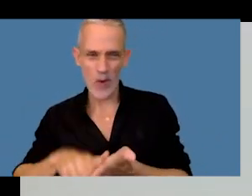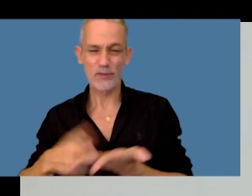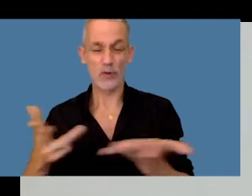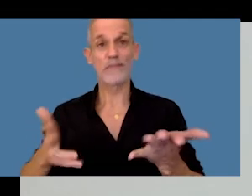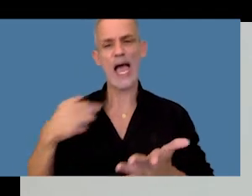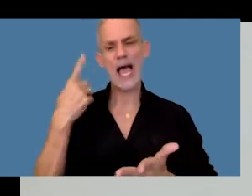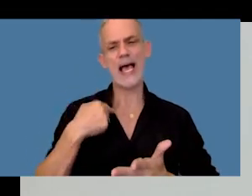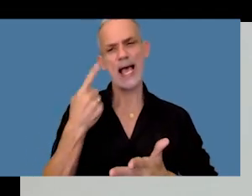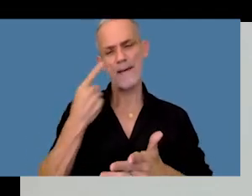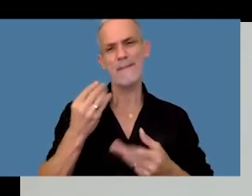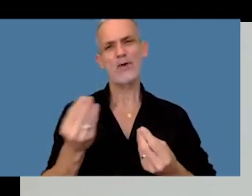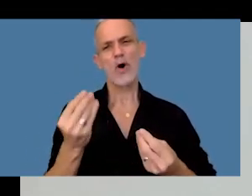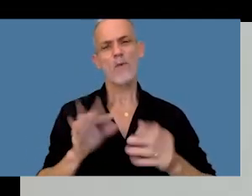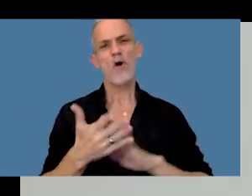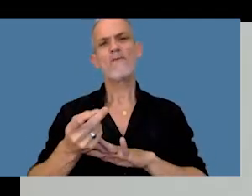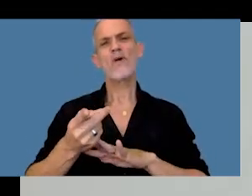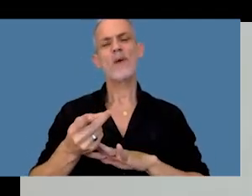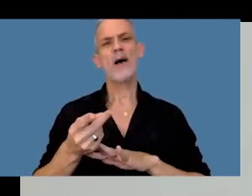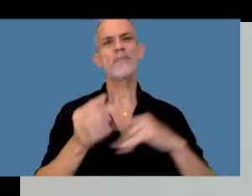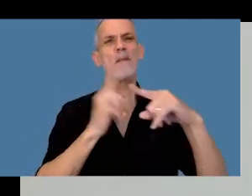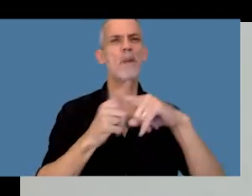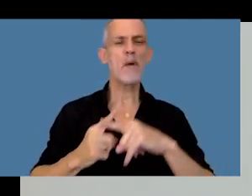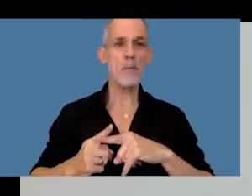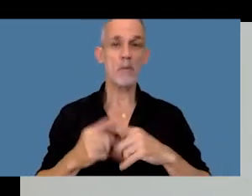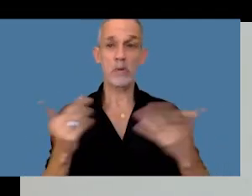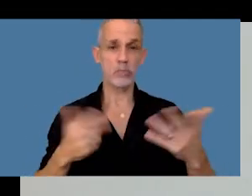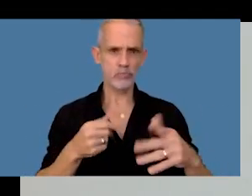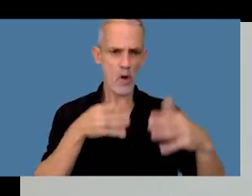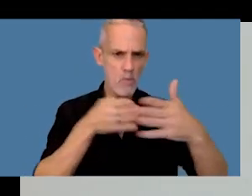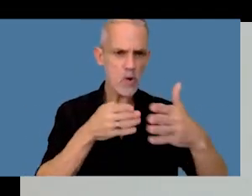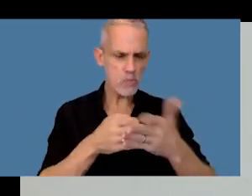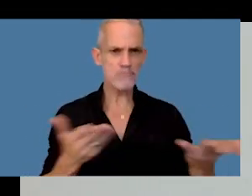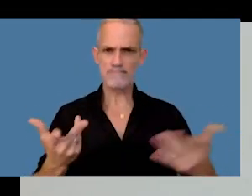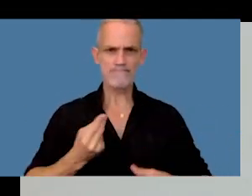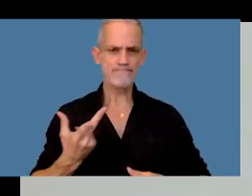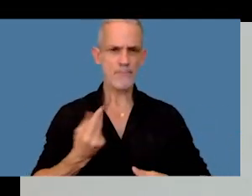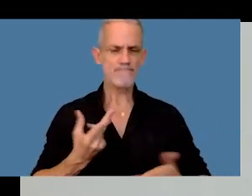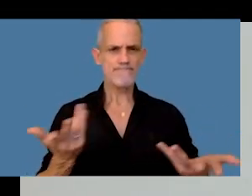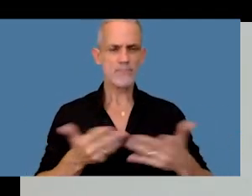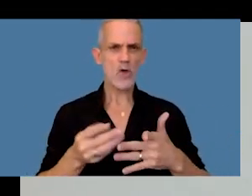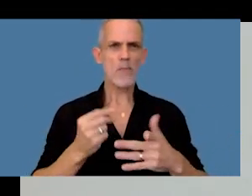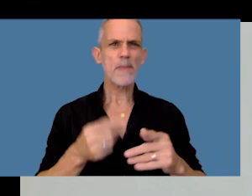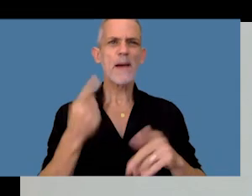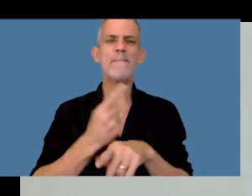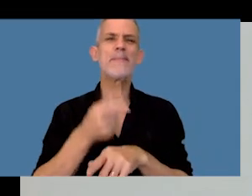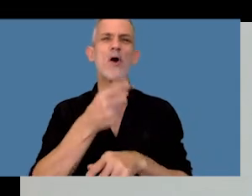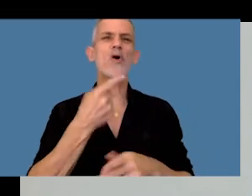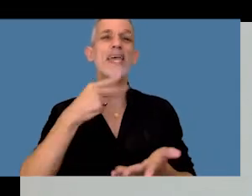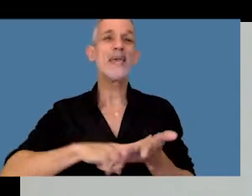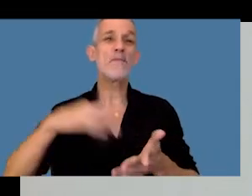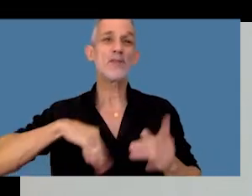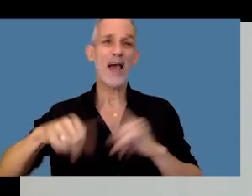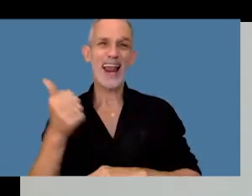viendo de cómo, digamos, computar las percepciones, y no te dejaba, porque siempre la primera es contra ganancias, vas contra el